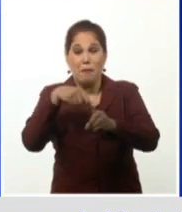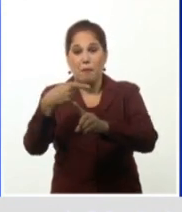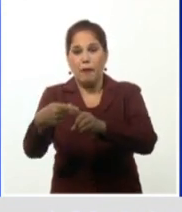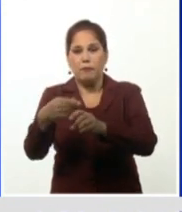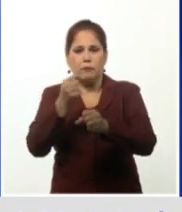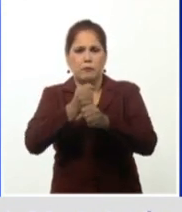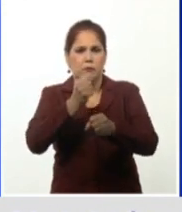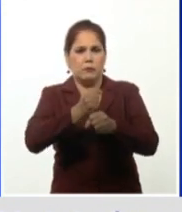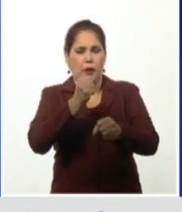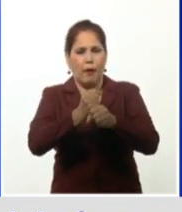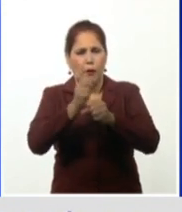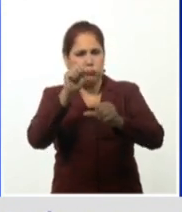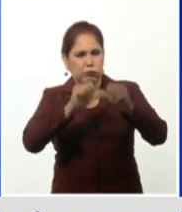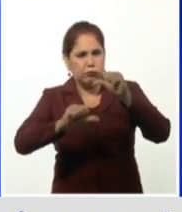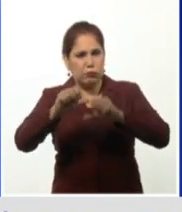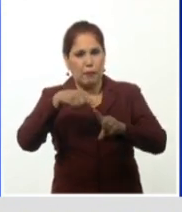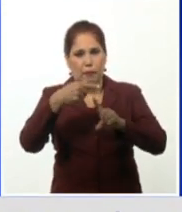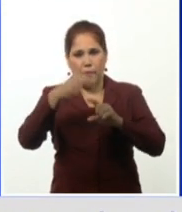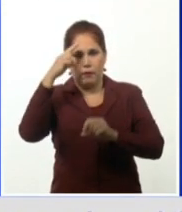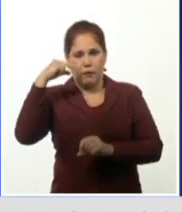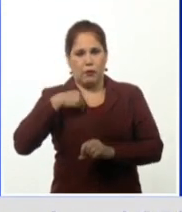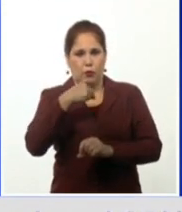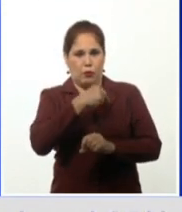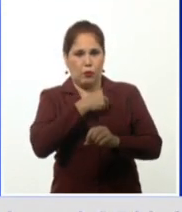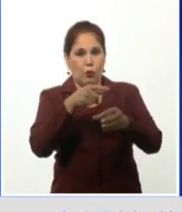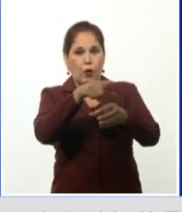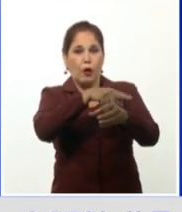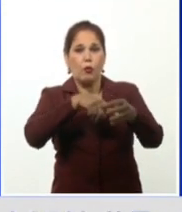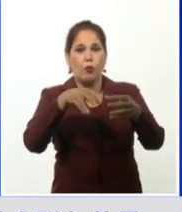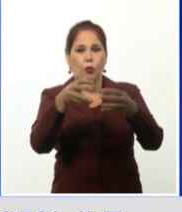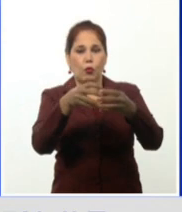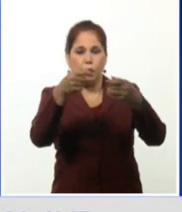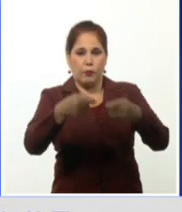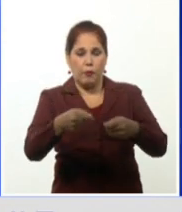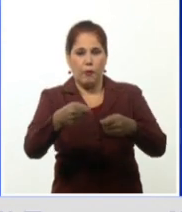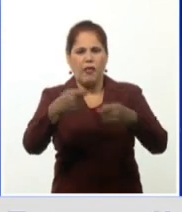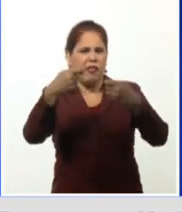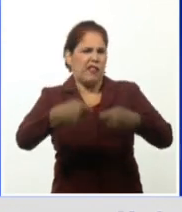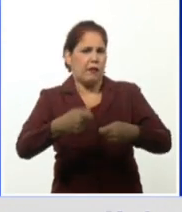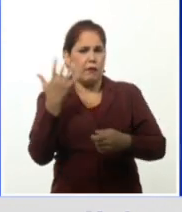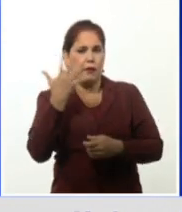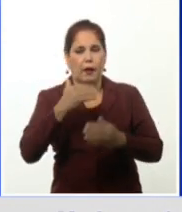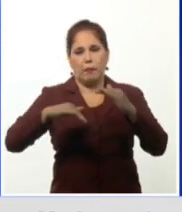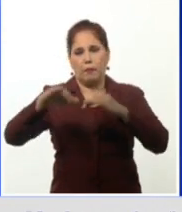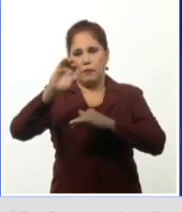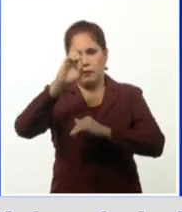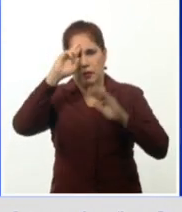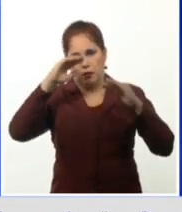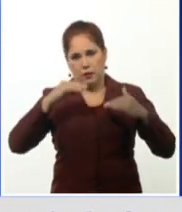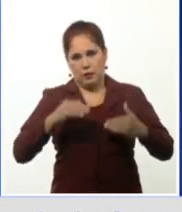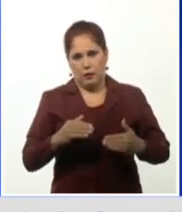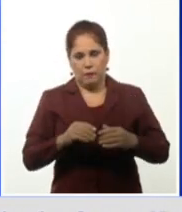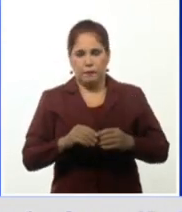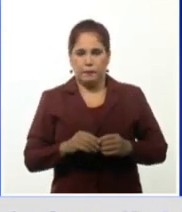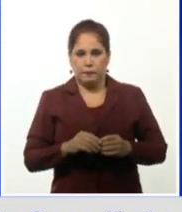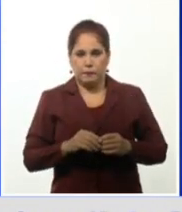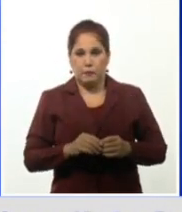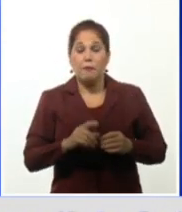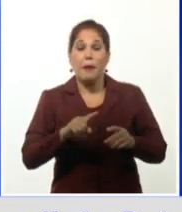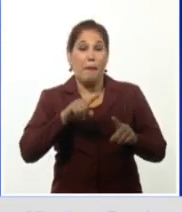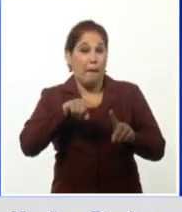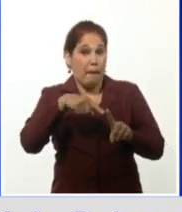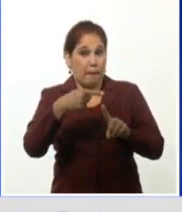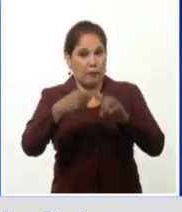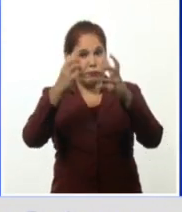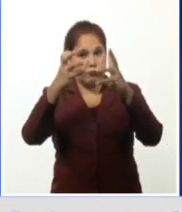sector biofarmacéutico, a partir de una decisión del Ministerio de Salud Pública y, sobre todo, teniendo en cuenta los